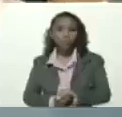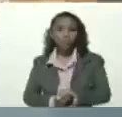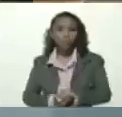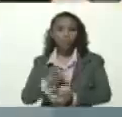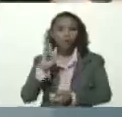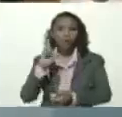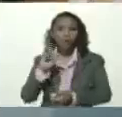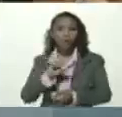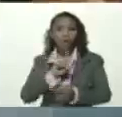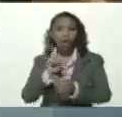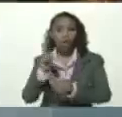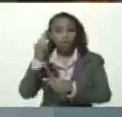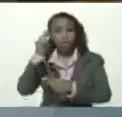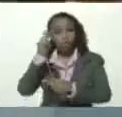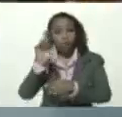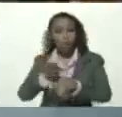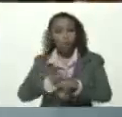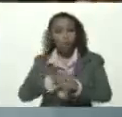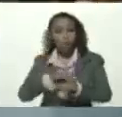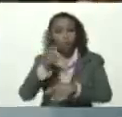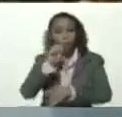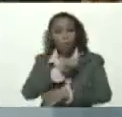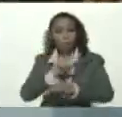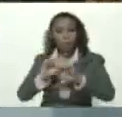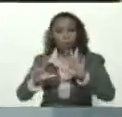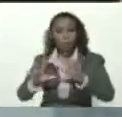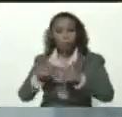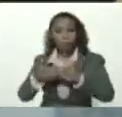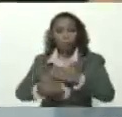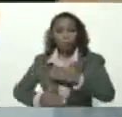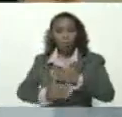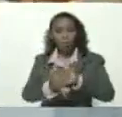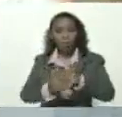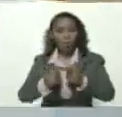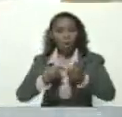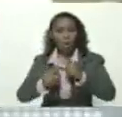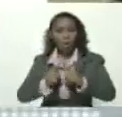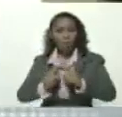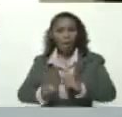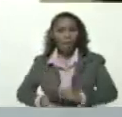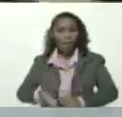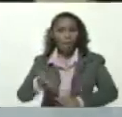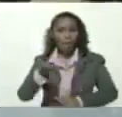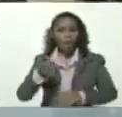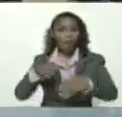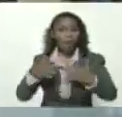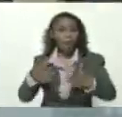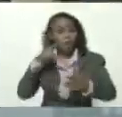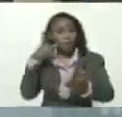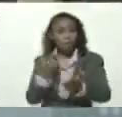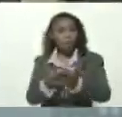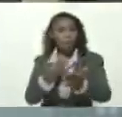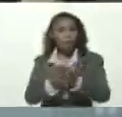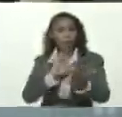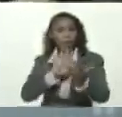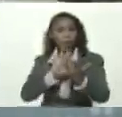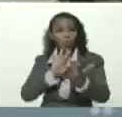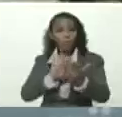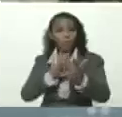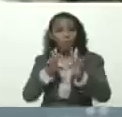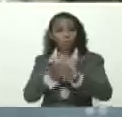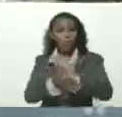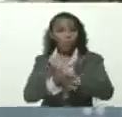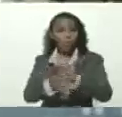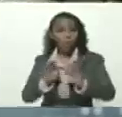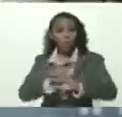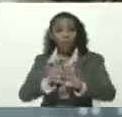También ese día, jueves 18, se van a llevar adelante una cosa muy importante, que son las pruebas de conectividad que están